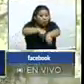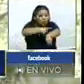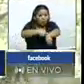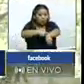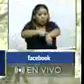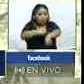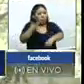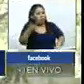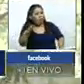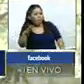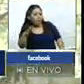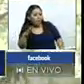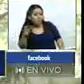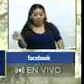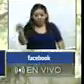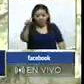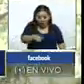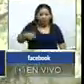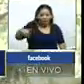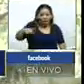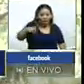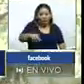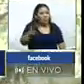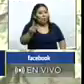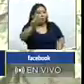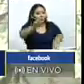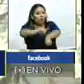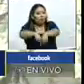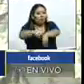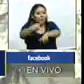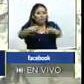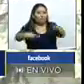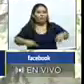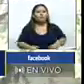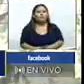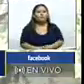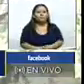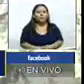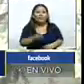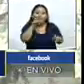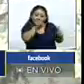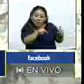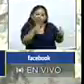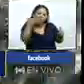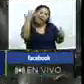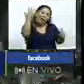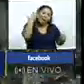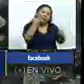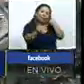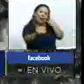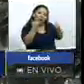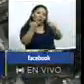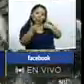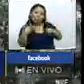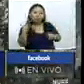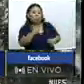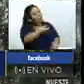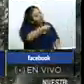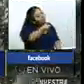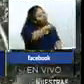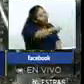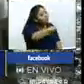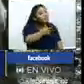una hora. Digamos que así llegamos hasta aquí a pata, que ya se lo echamos la hora y media. Es parte de una entrevista que le realizamos a